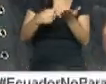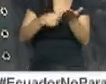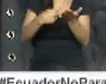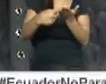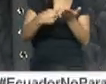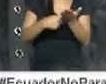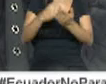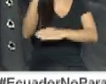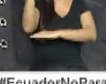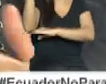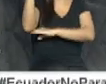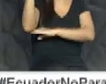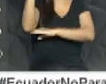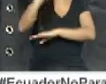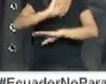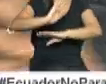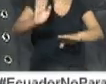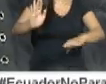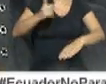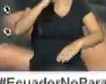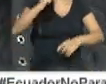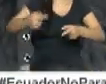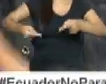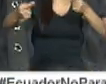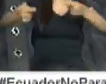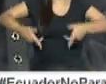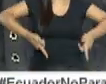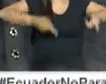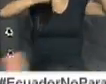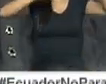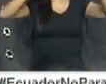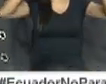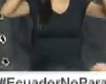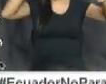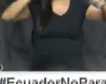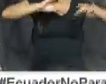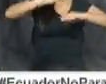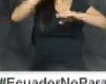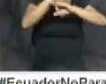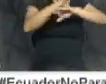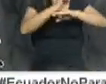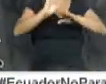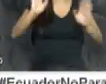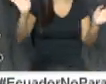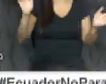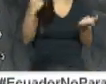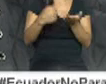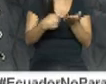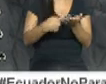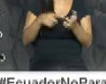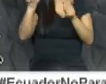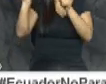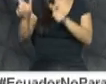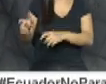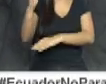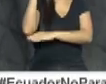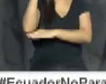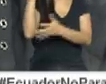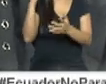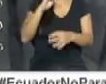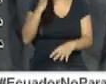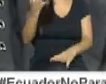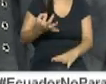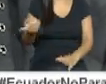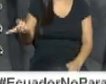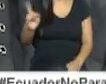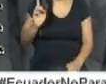decir que pensar que las Fuerzas Armadas deben levantarse en armas hasta este gobierno despótico no debería ser tomado en cuenta como una persona seria. Parece